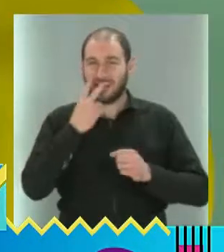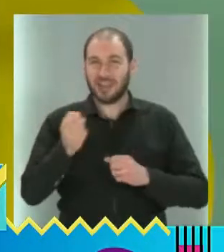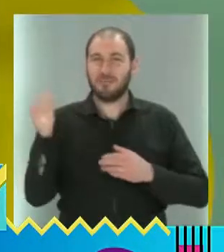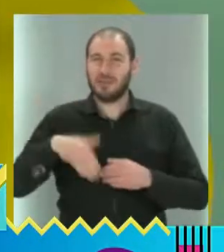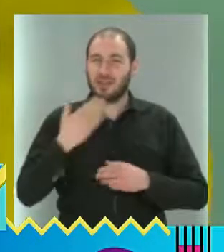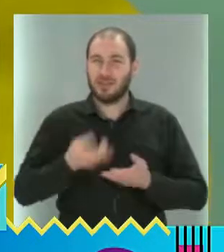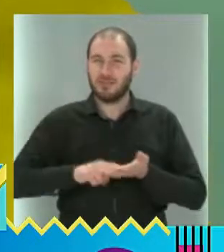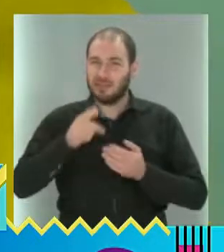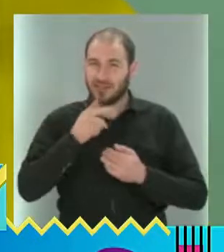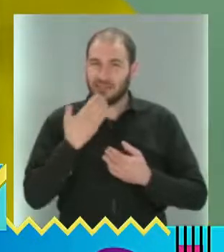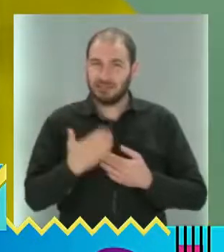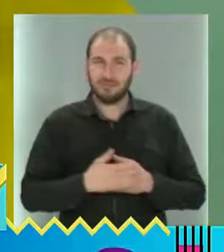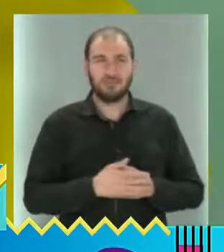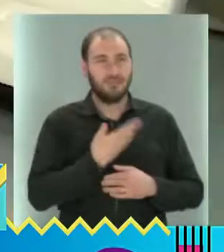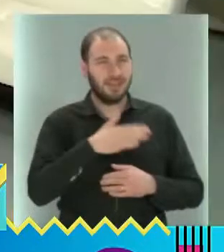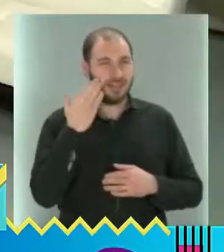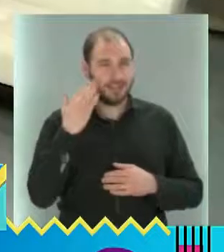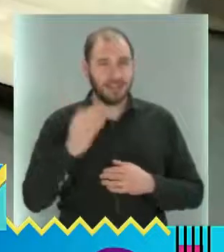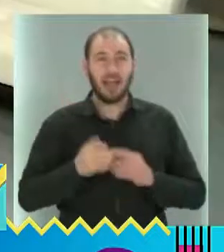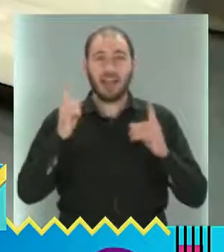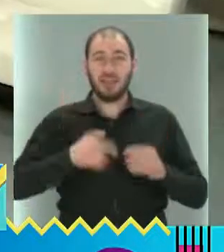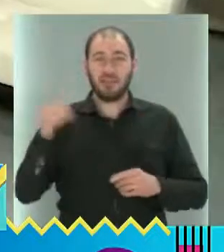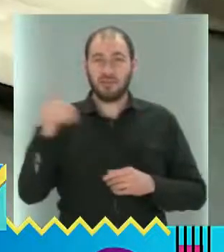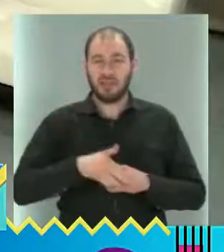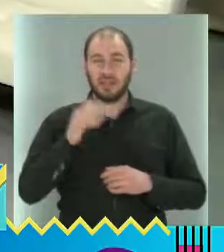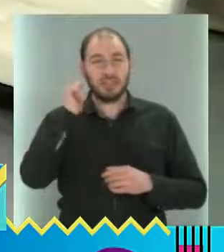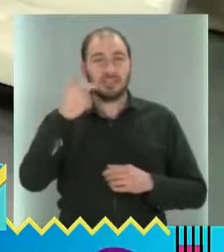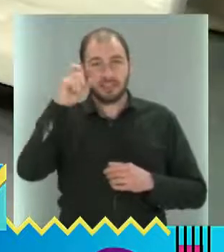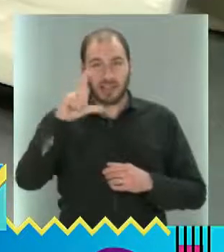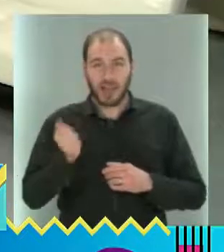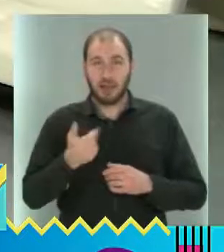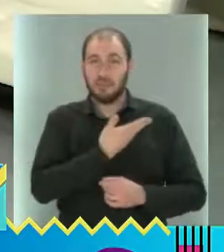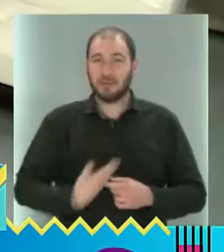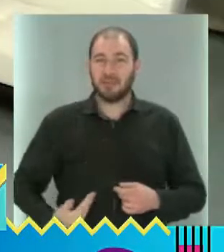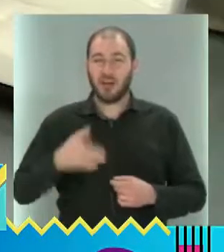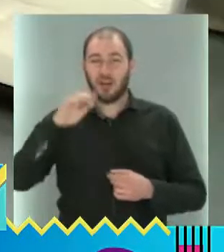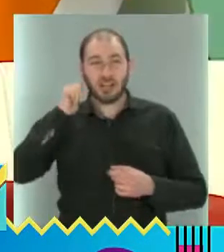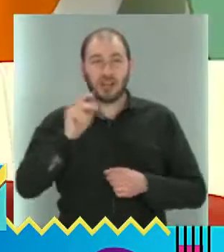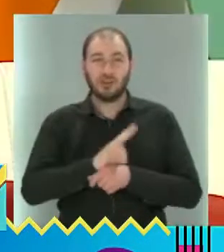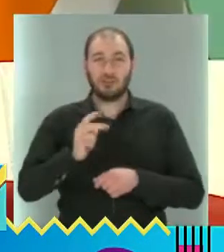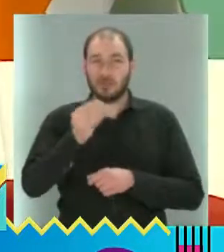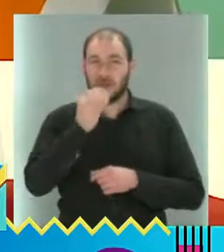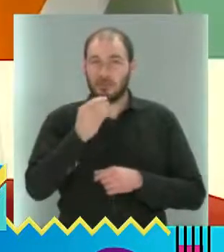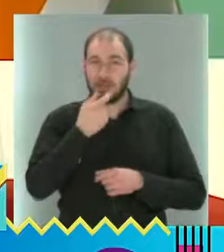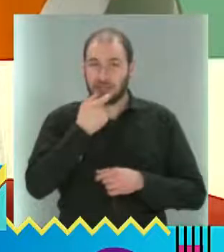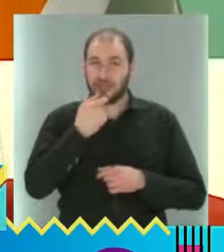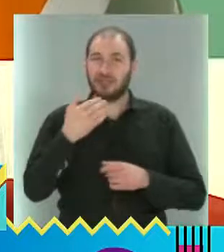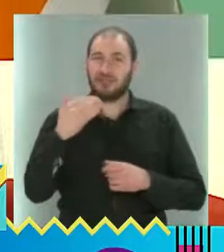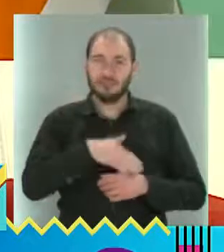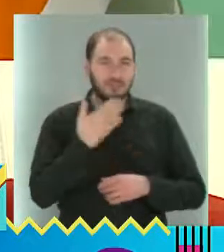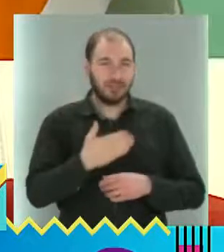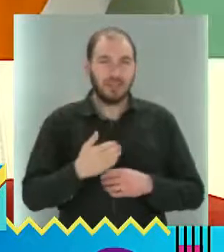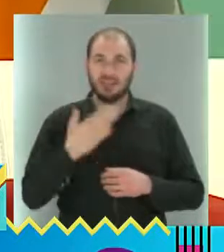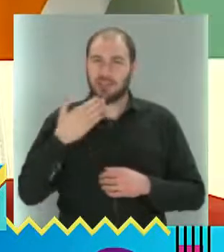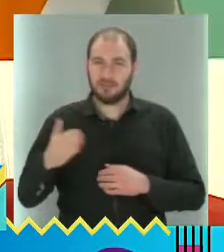vez en Distintos Parecidos. Muchas gracias. Buenas tardes. Y también está con nosotros Gisela Lamberti, presidente de la ONG Consumidores Mendocinos. Muchas gracias, Gisela, también gracias otra vez por